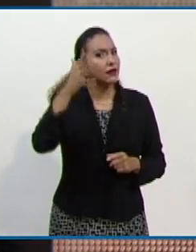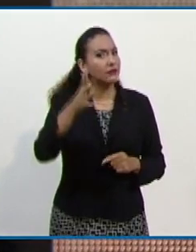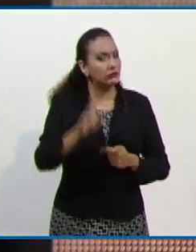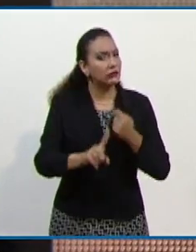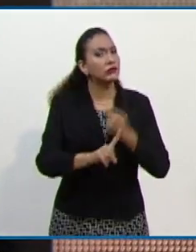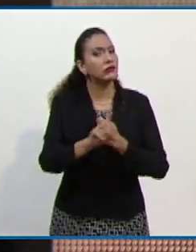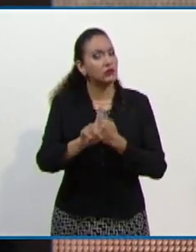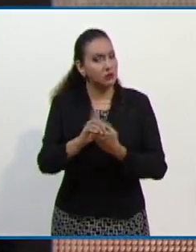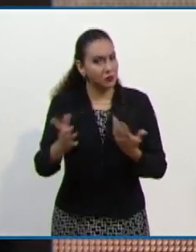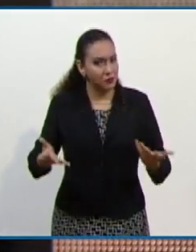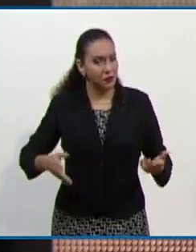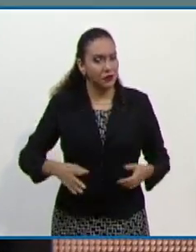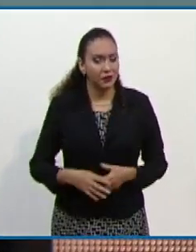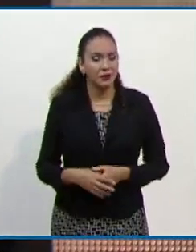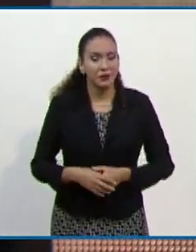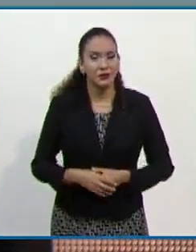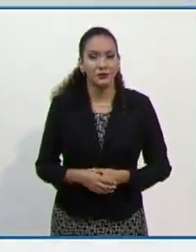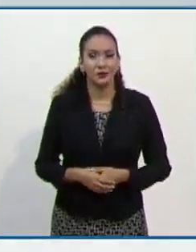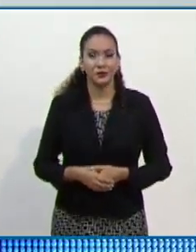mexicana soberanía nacional.